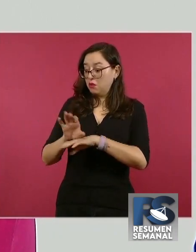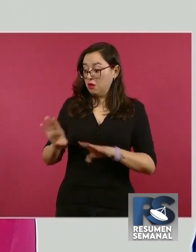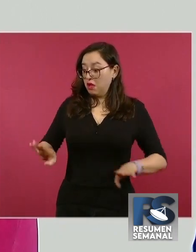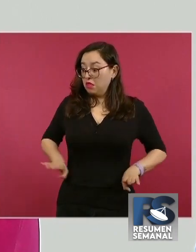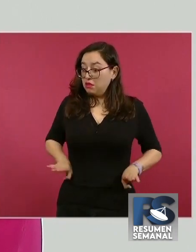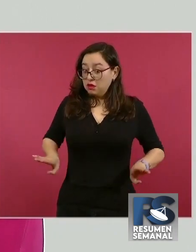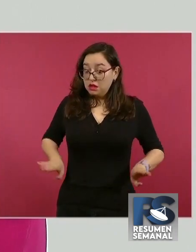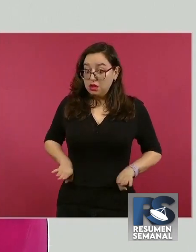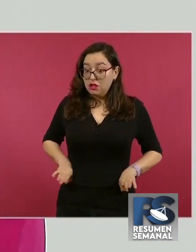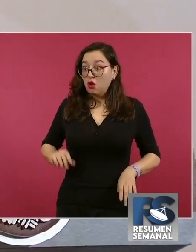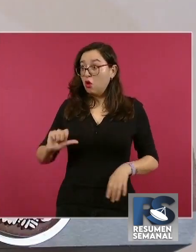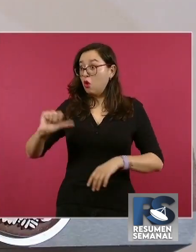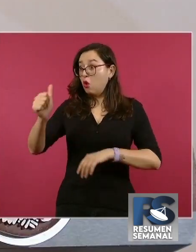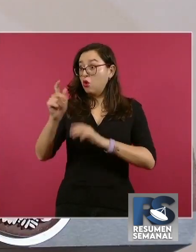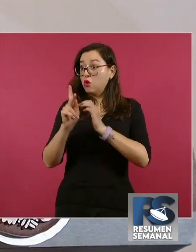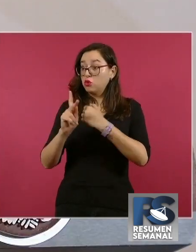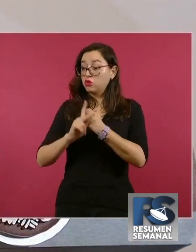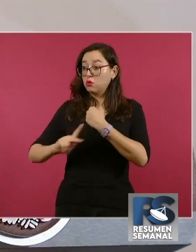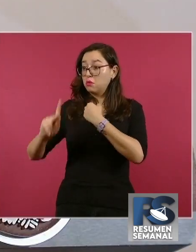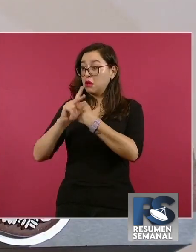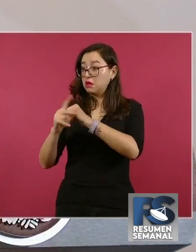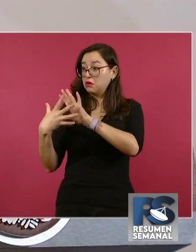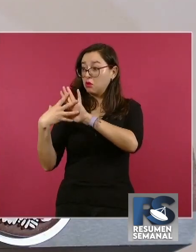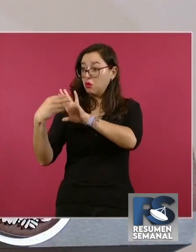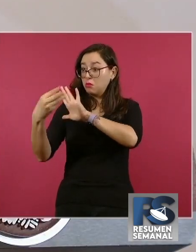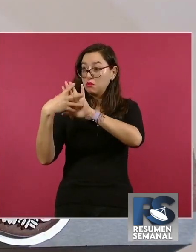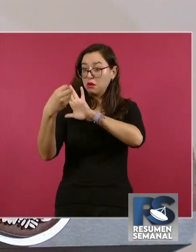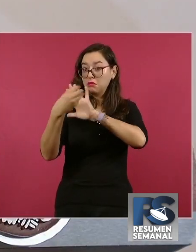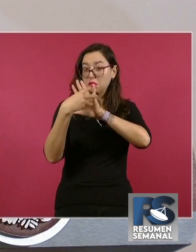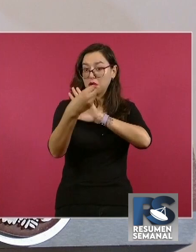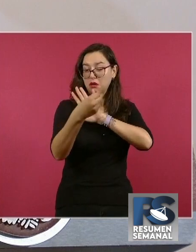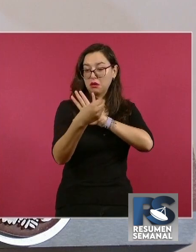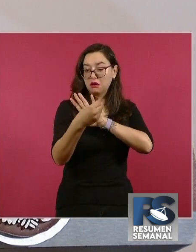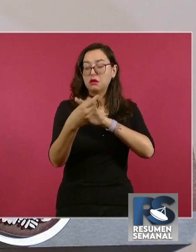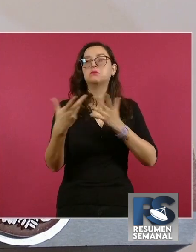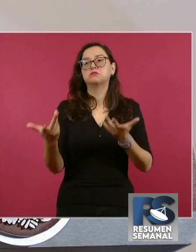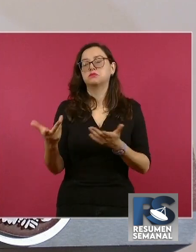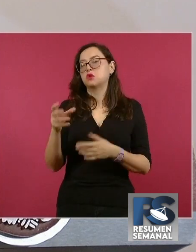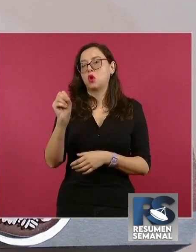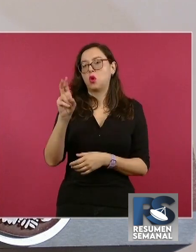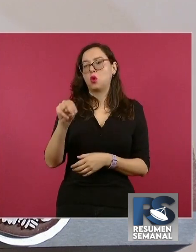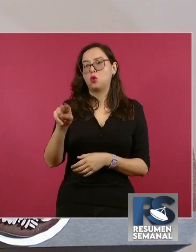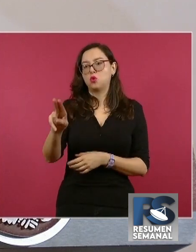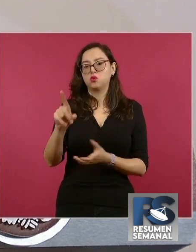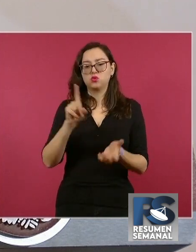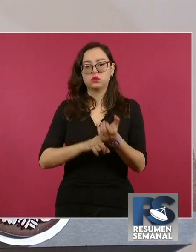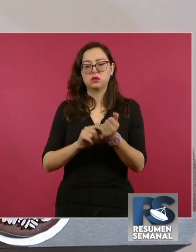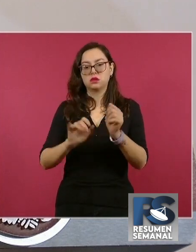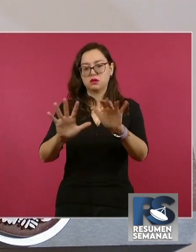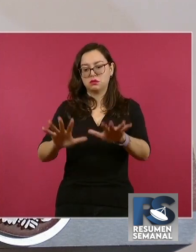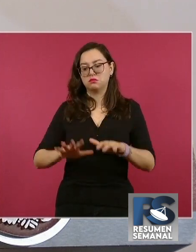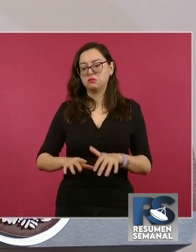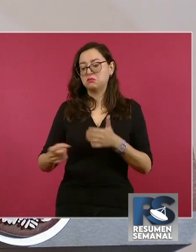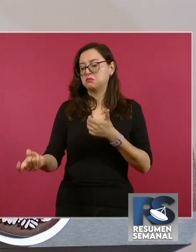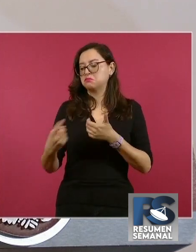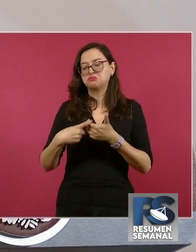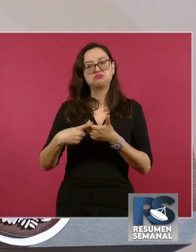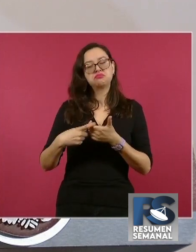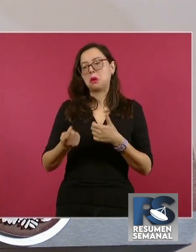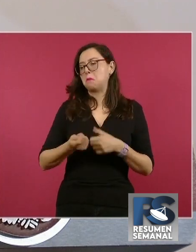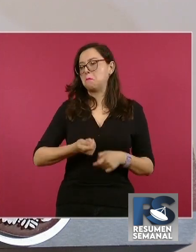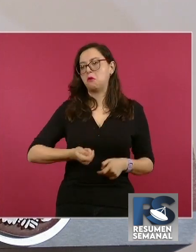ONU que el tribunal Internacional de Justicia podrá presentar la expulsión del estado que vioa el derecho internacional de manera rápida y